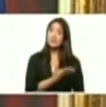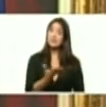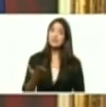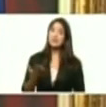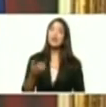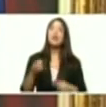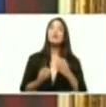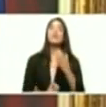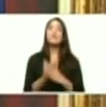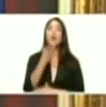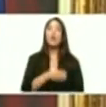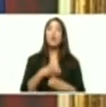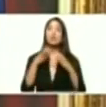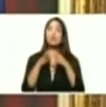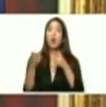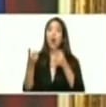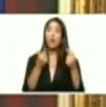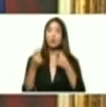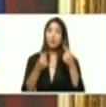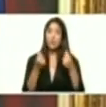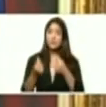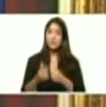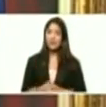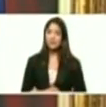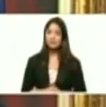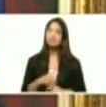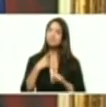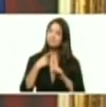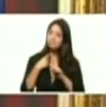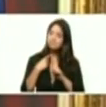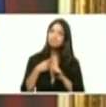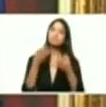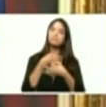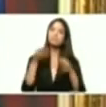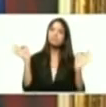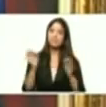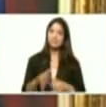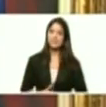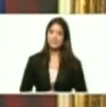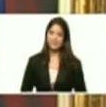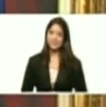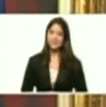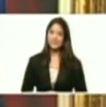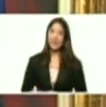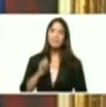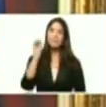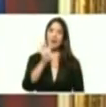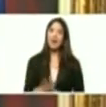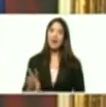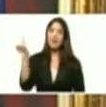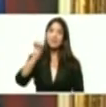instalación del Consejo Nacional de Economía Productiva ha sido todo un éxito para nuestro país, y lo que vamos a hacer es